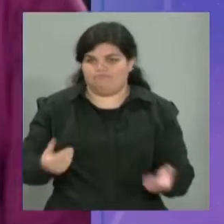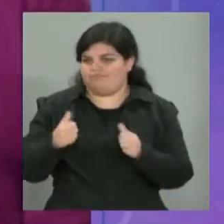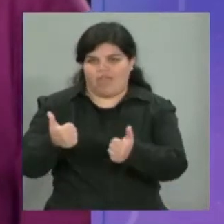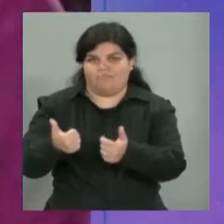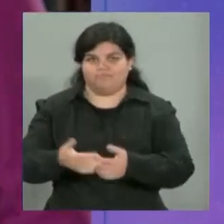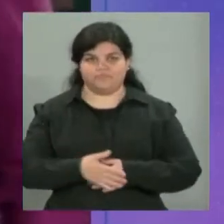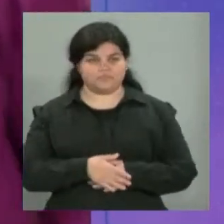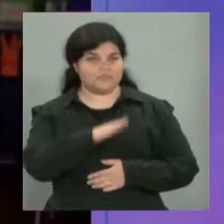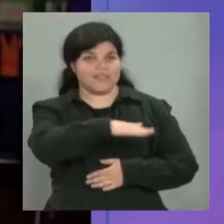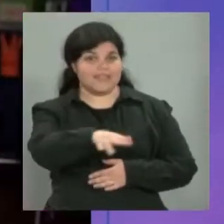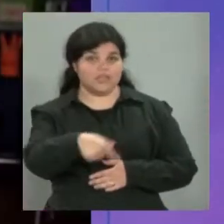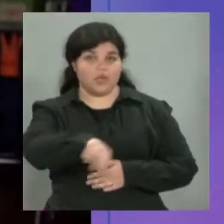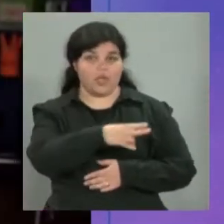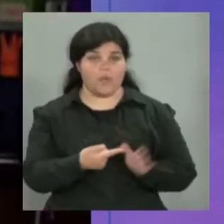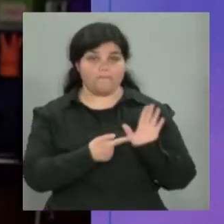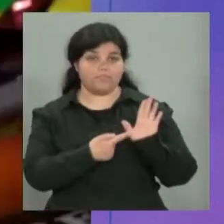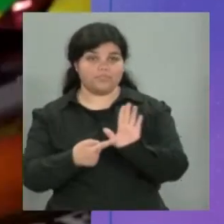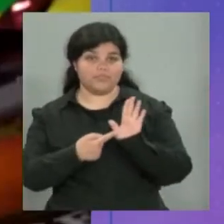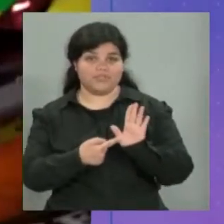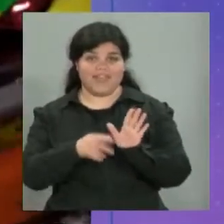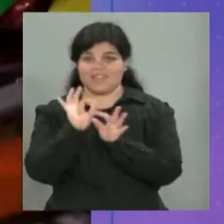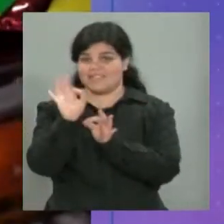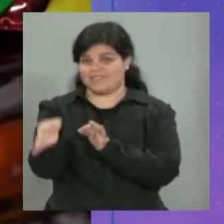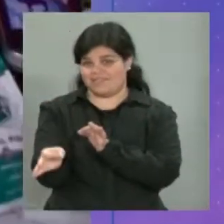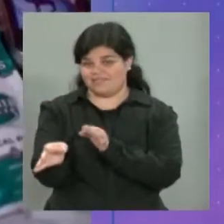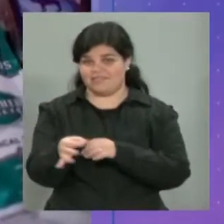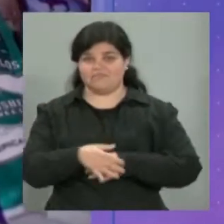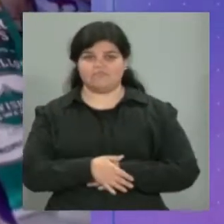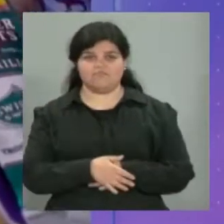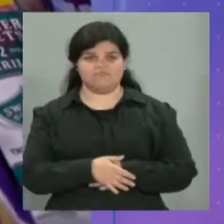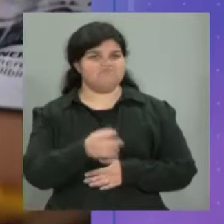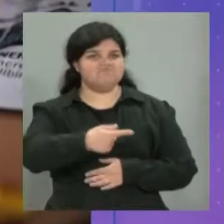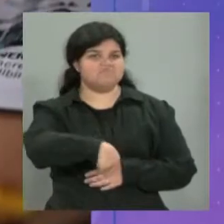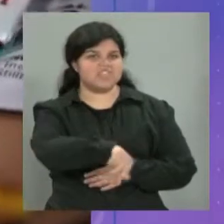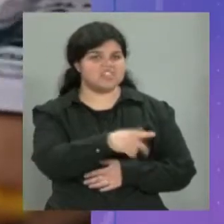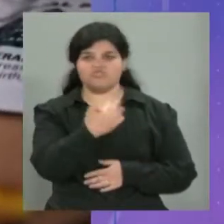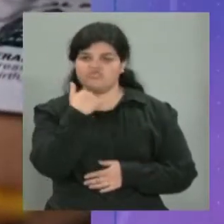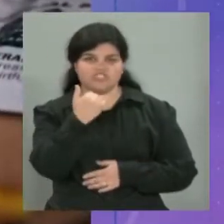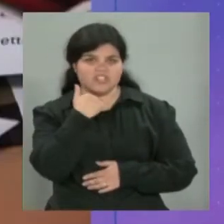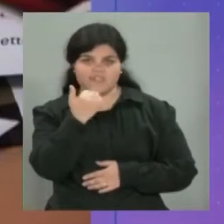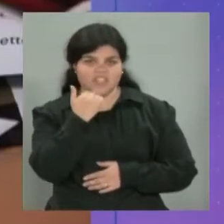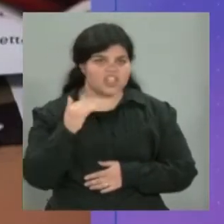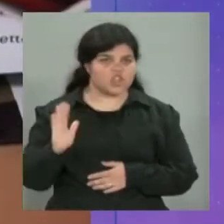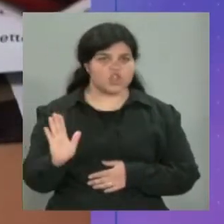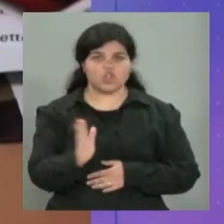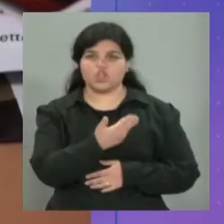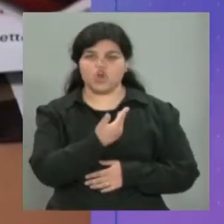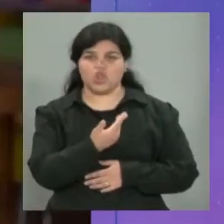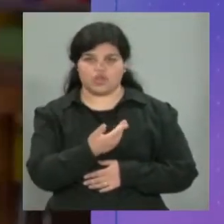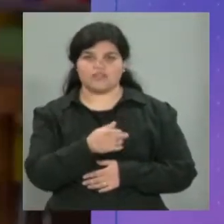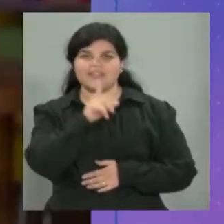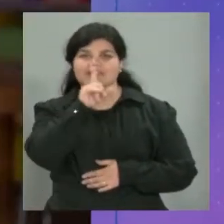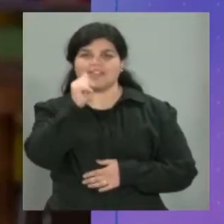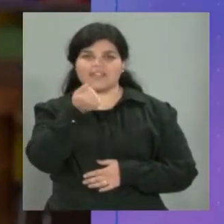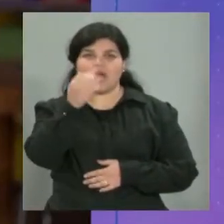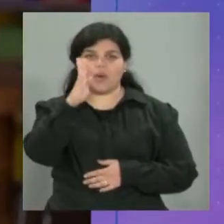niños les mostramos productos de una tienda cercana. Pero ellos no sabían que todos eran productos de tabaco. Esto